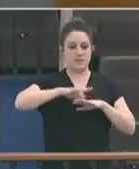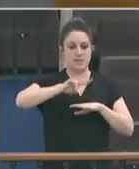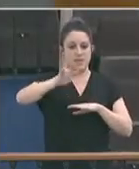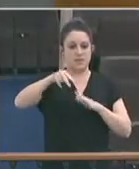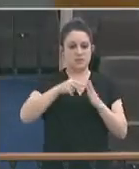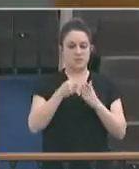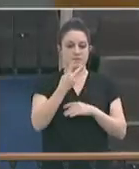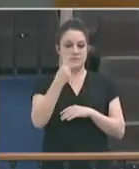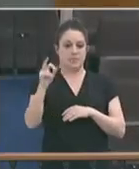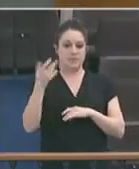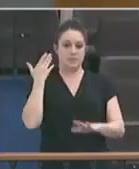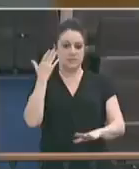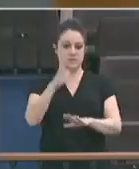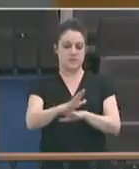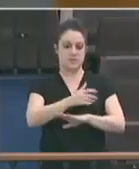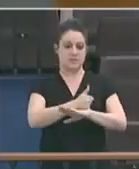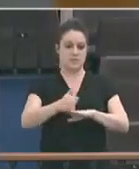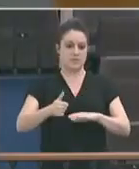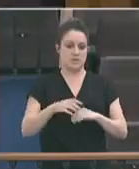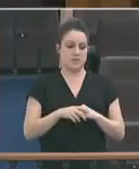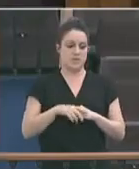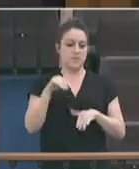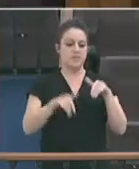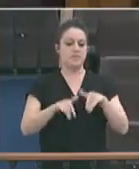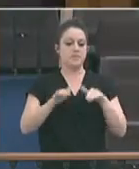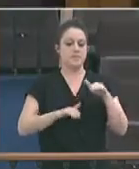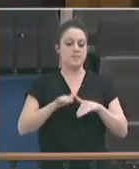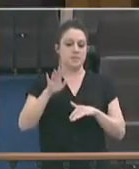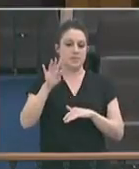por el Grupo Parlamentario Ciudadanos. ¿Votos a favor?